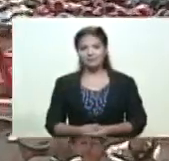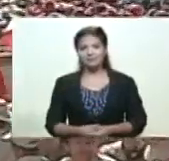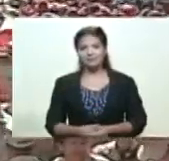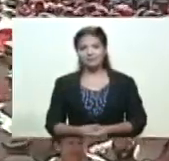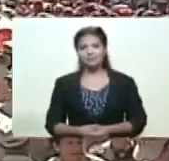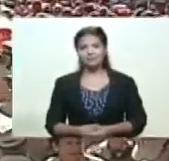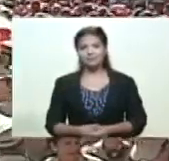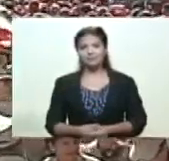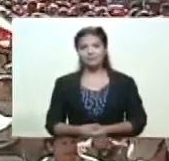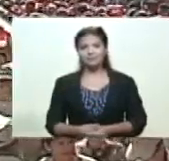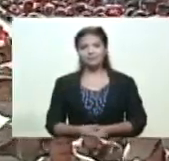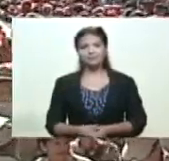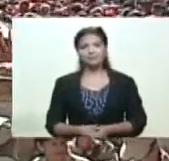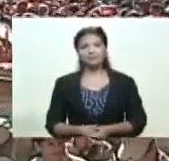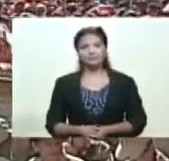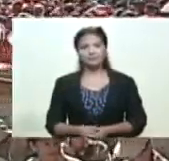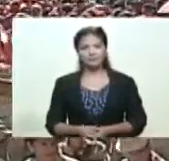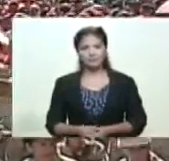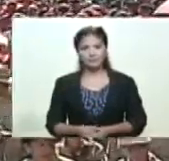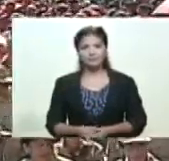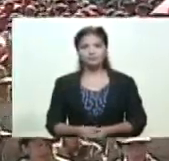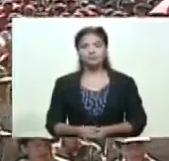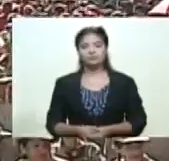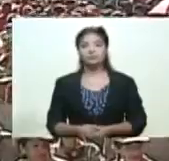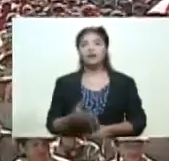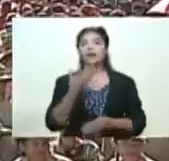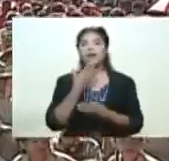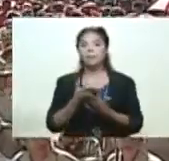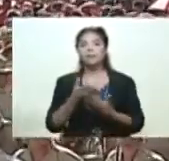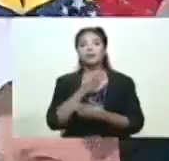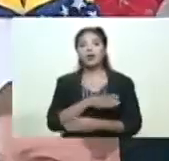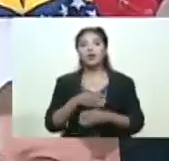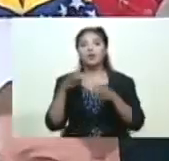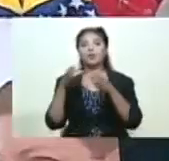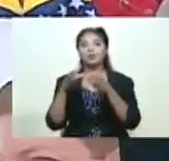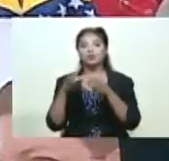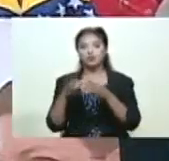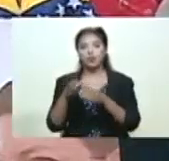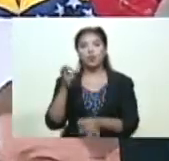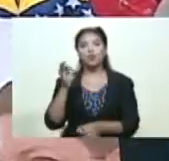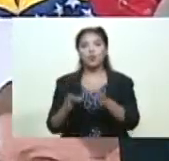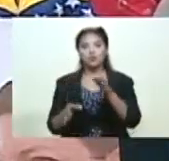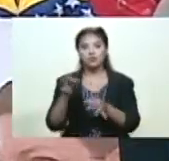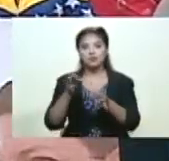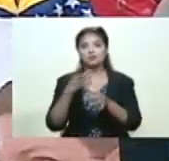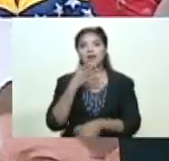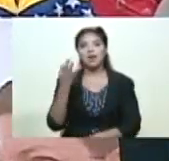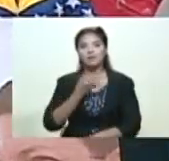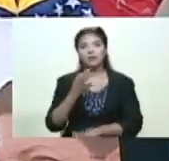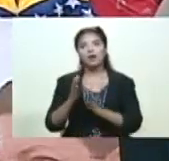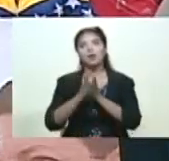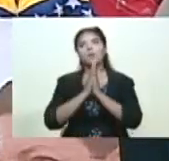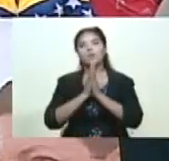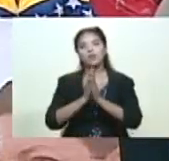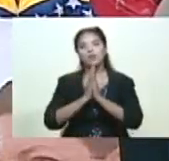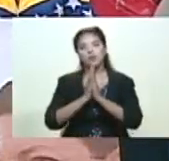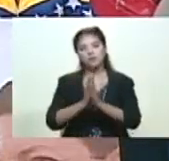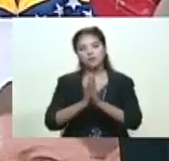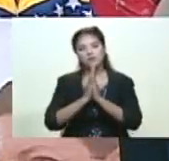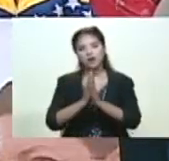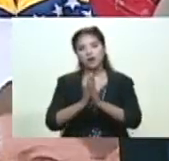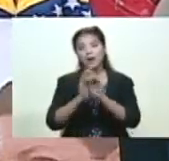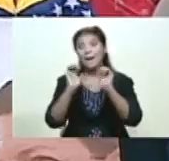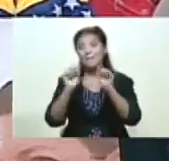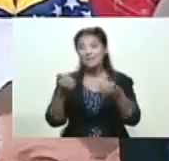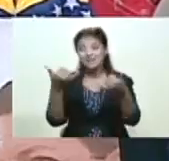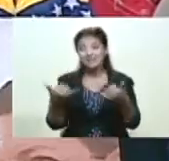Yo le pido a la Comisión de la Verdad, la Justicia y la Paz que por favor